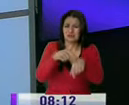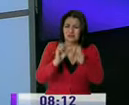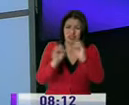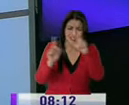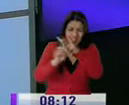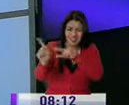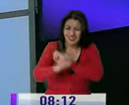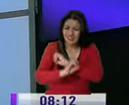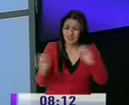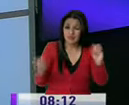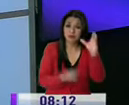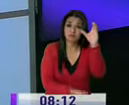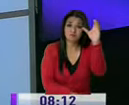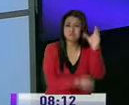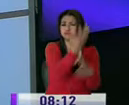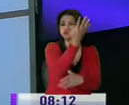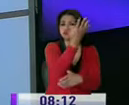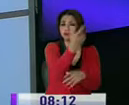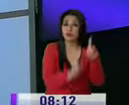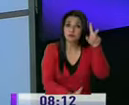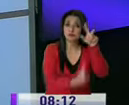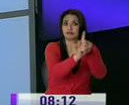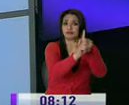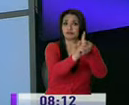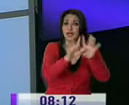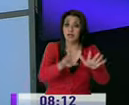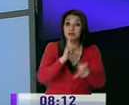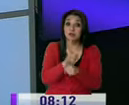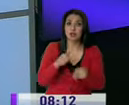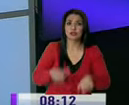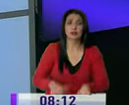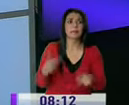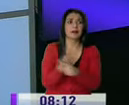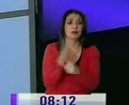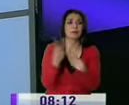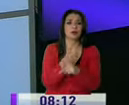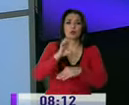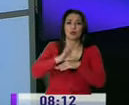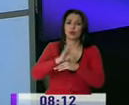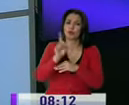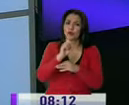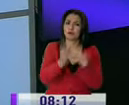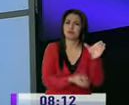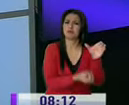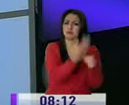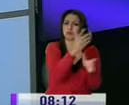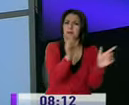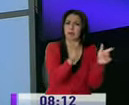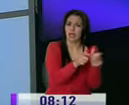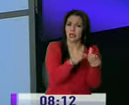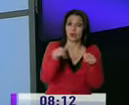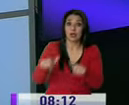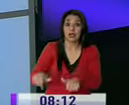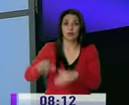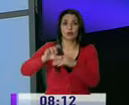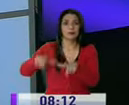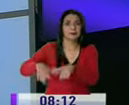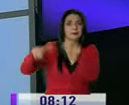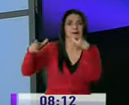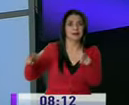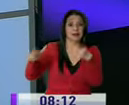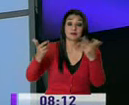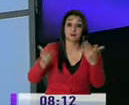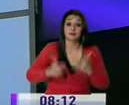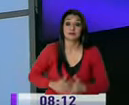salir. Un volcán, yo no quiero ser alarmista, mucho más pequeño que muchos de los cuales, los nuestros en Ecuador, están